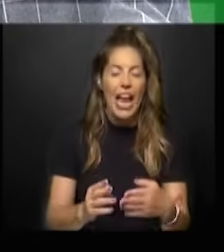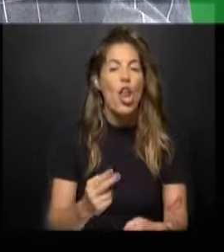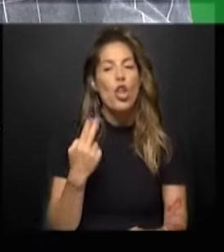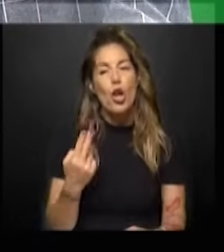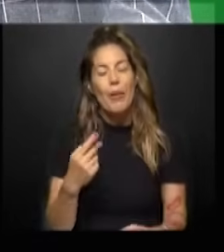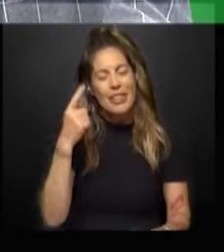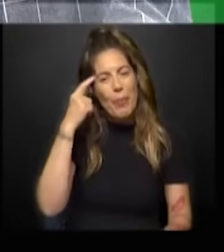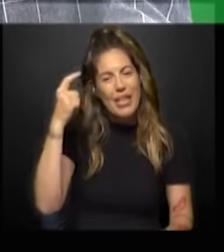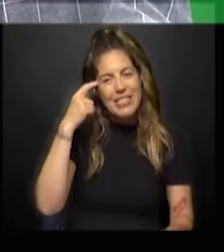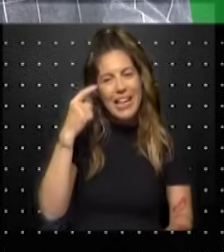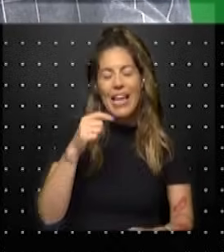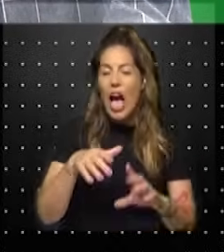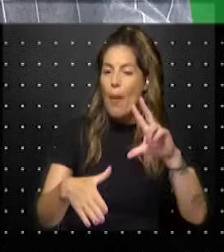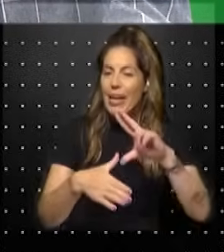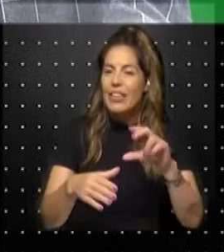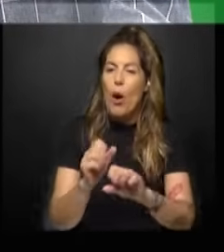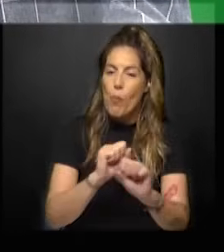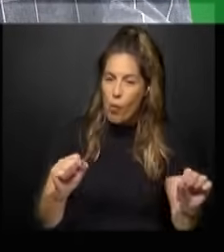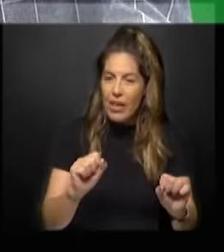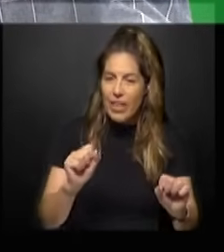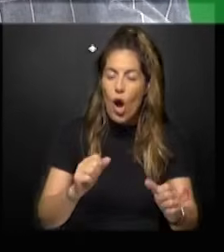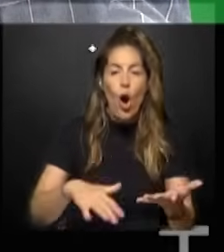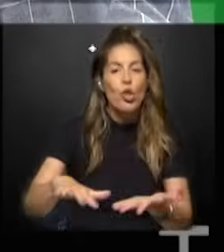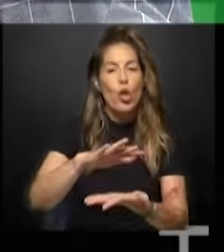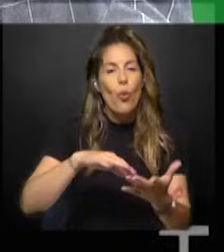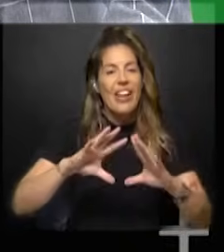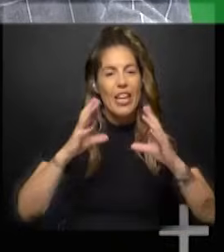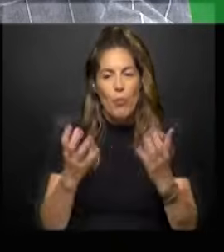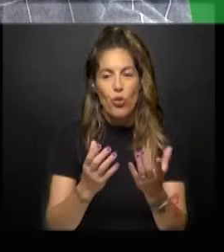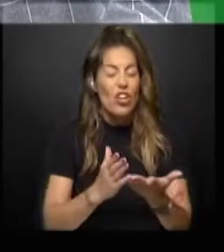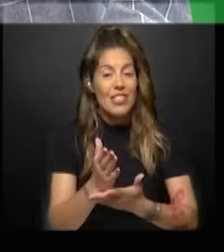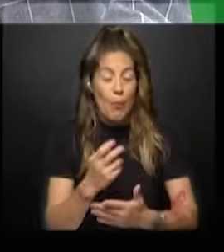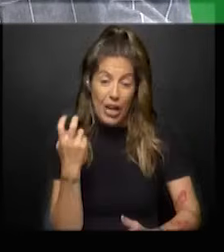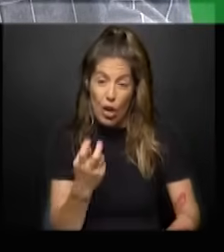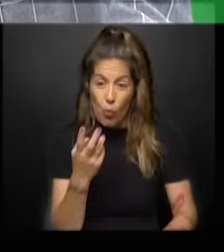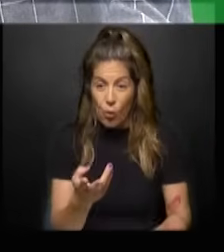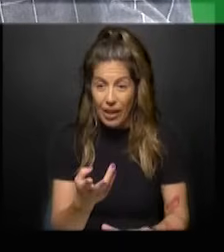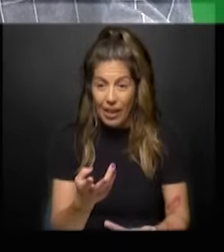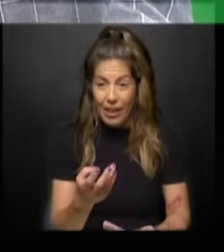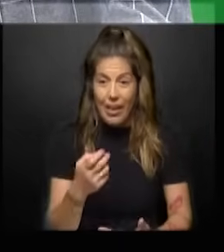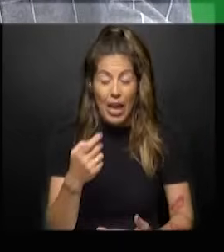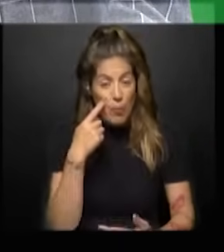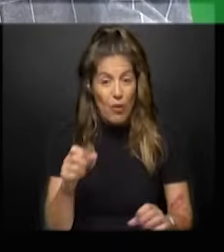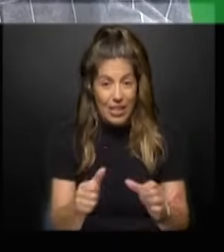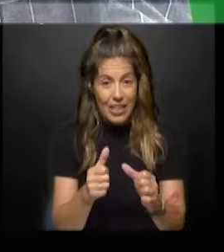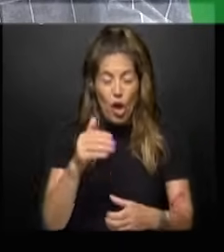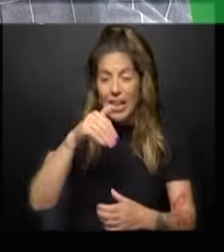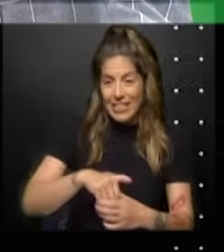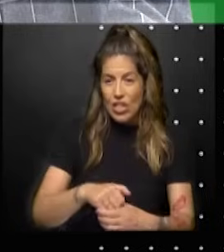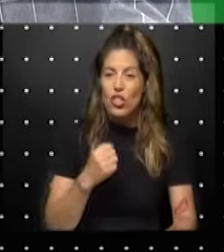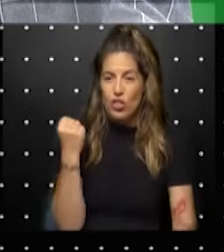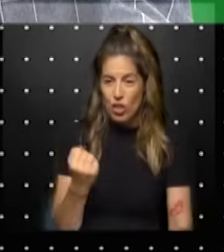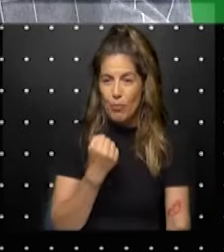permiten pensar en que América Latina puede tener otro lugar en el mundo, siempre y cuando lo intente. Y, por supuesto, las elecciones son muy